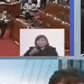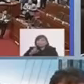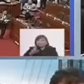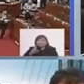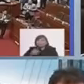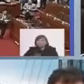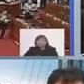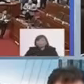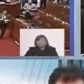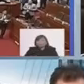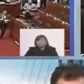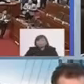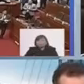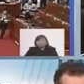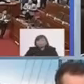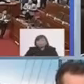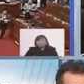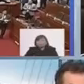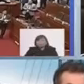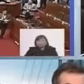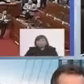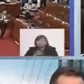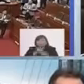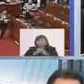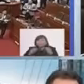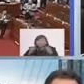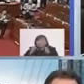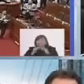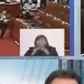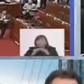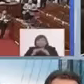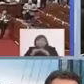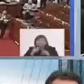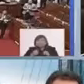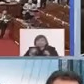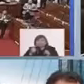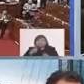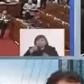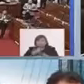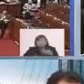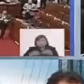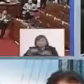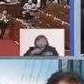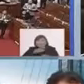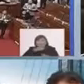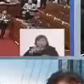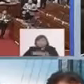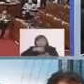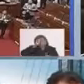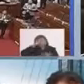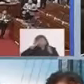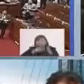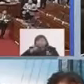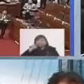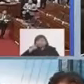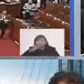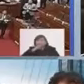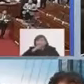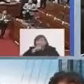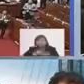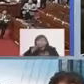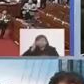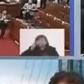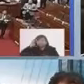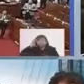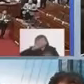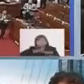como presidente de Perú. Ine, una última de mi parte. ¿Crees que Pedro Castillo toma esta decisión aún sin tener el apoyo ni siquiera